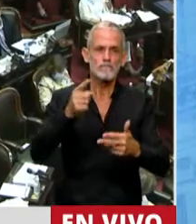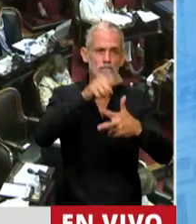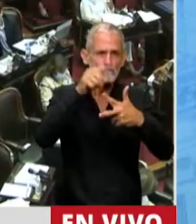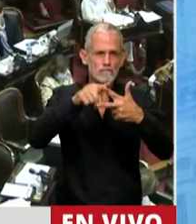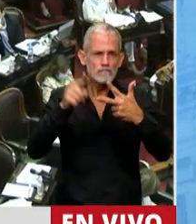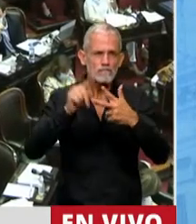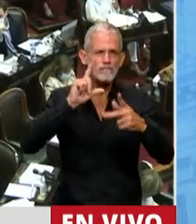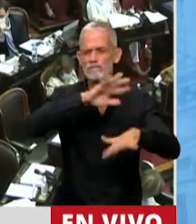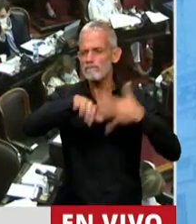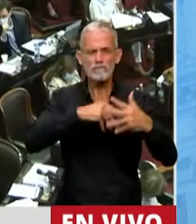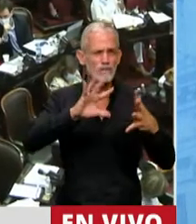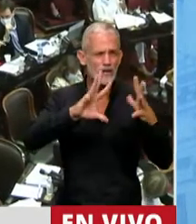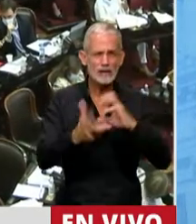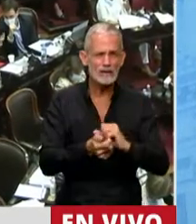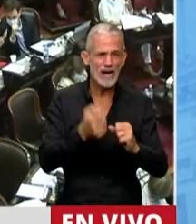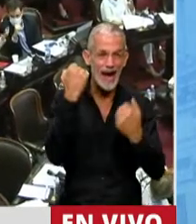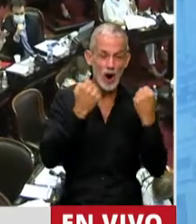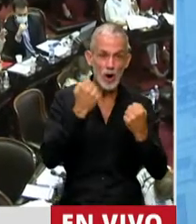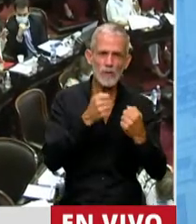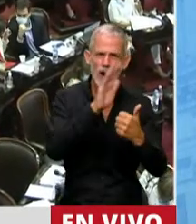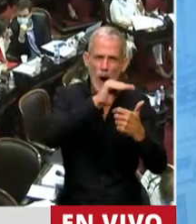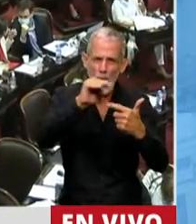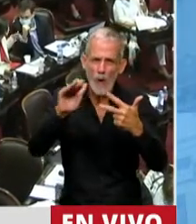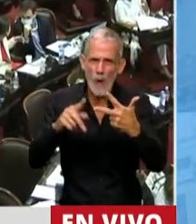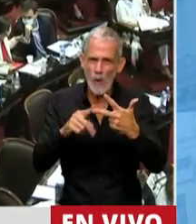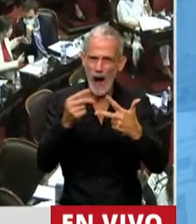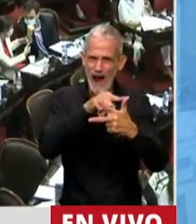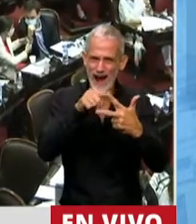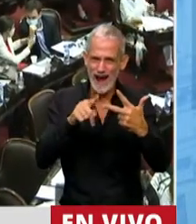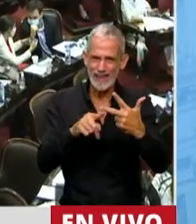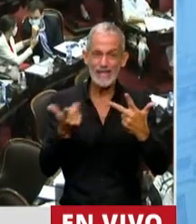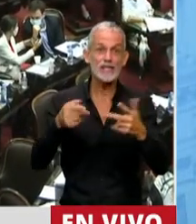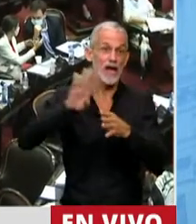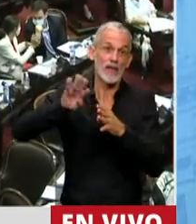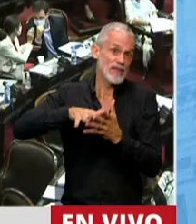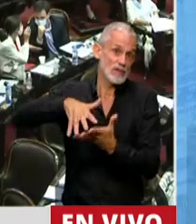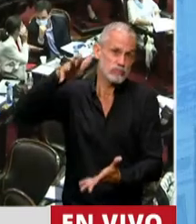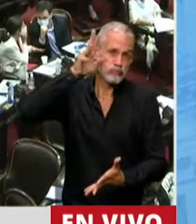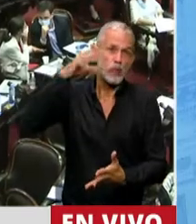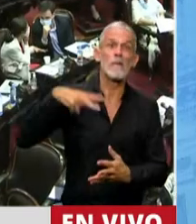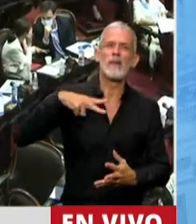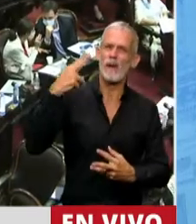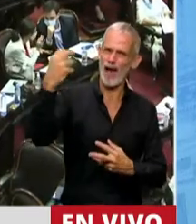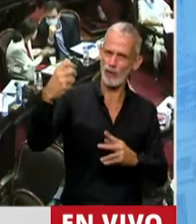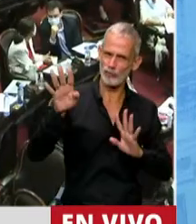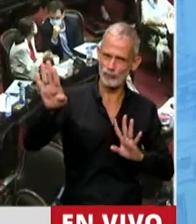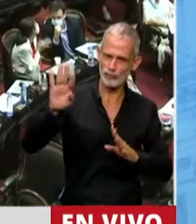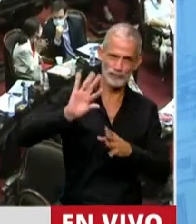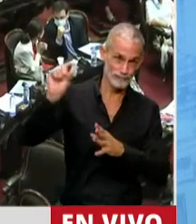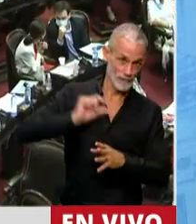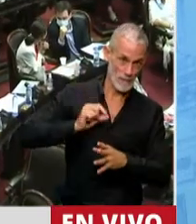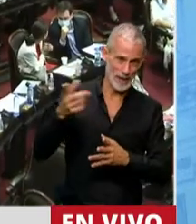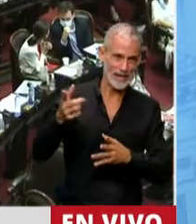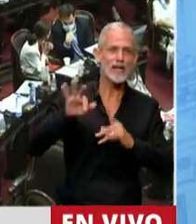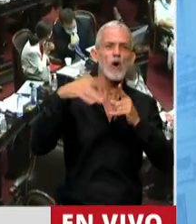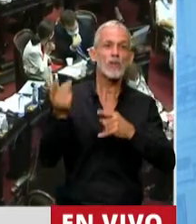tres grandes crisis económicas hay un patrón en común, además, hay una mecánica muy similar, que es sobreendeudamiento con acreedores privados,